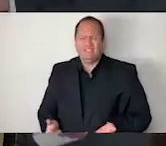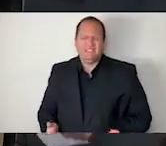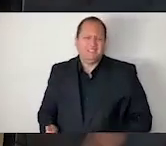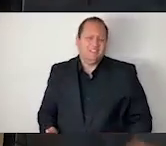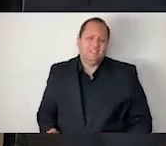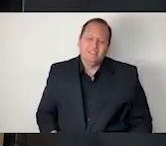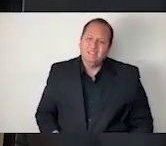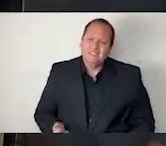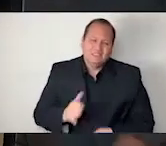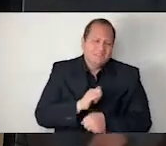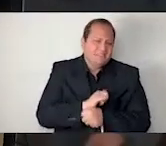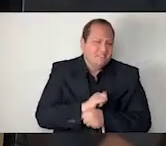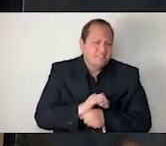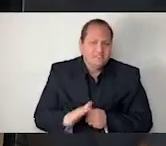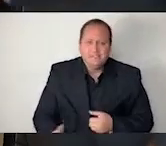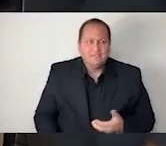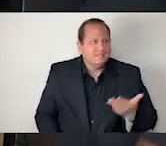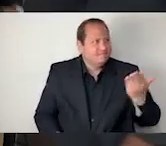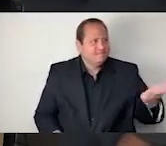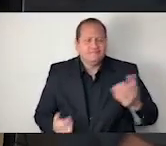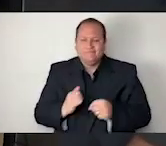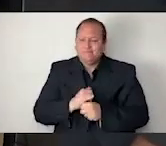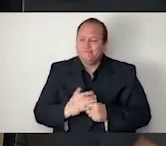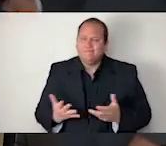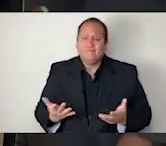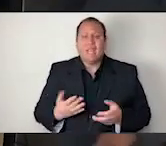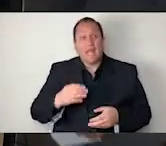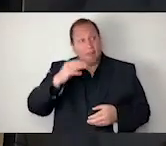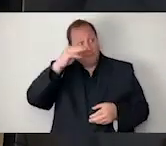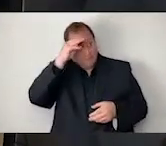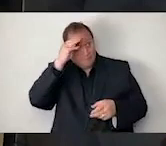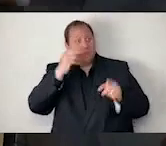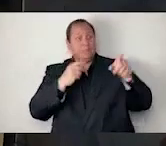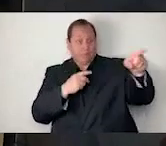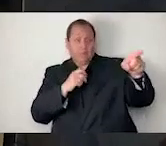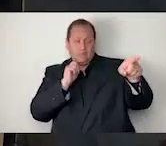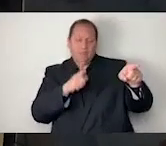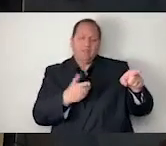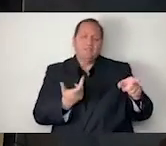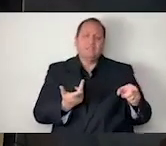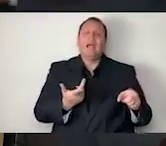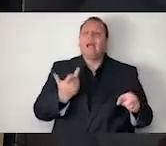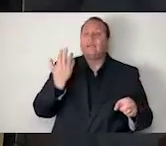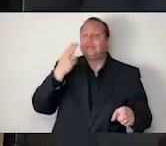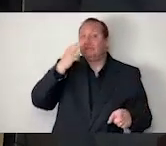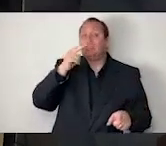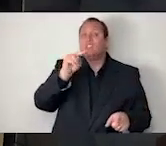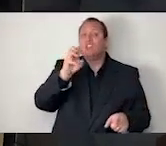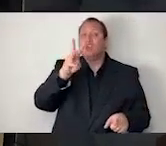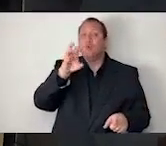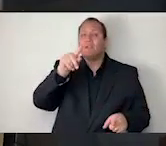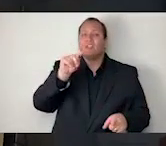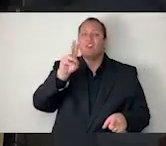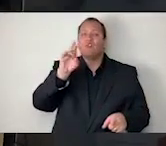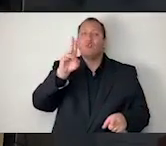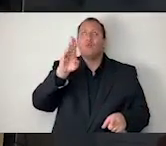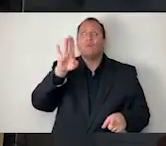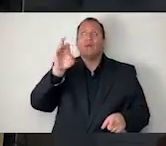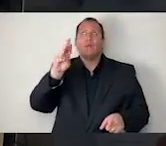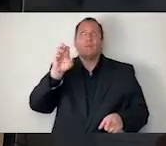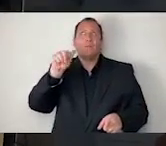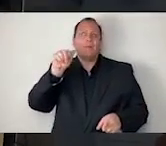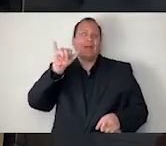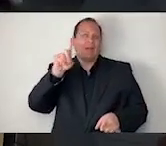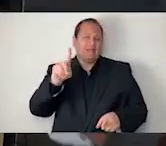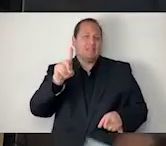totalmente mexicano bueno ya la cité mexicalli newell rubbermaid es la planta 2 porque tienen 22 domicilios